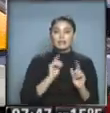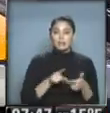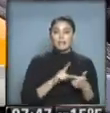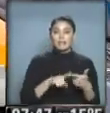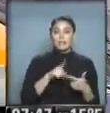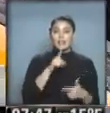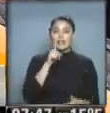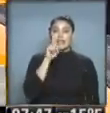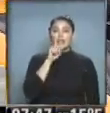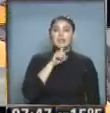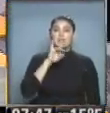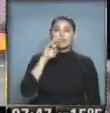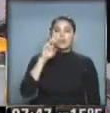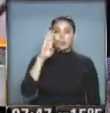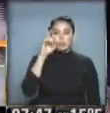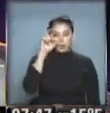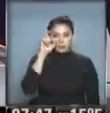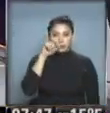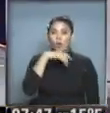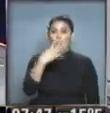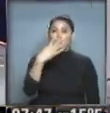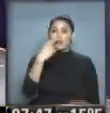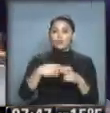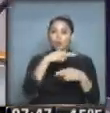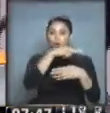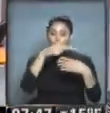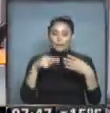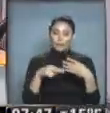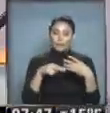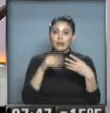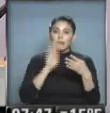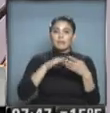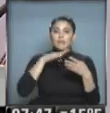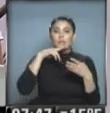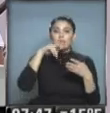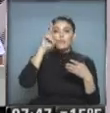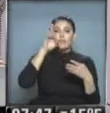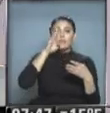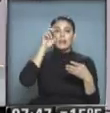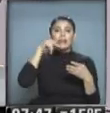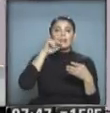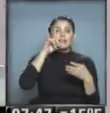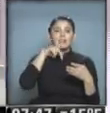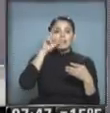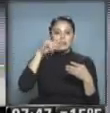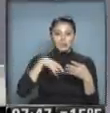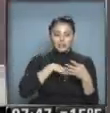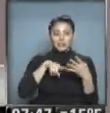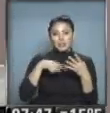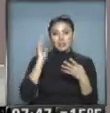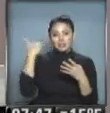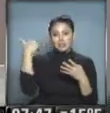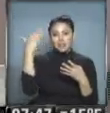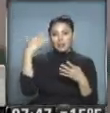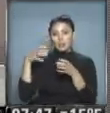Manuel Iturbe. De cuatro nombres, sumando a Esperduti y a Martín Benítez, el delantero de